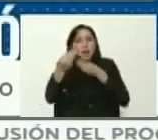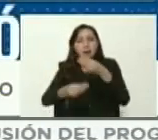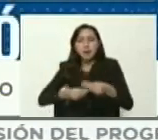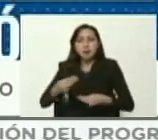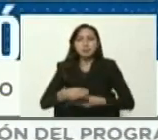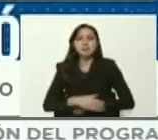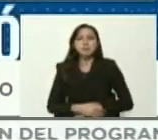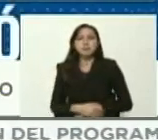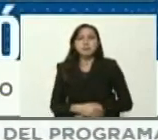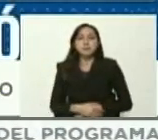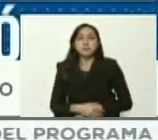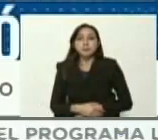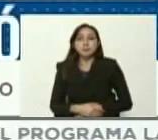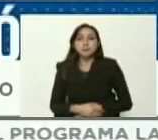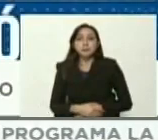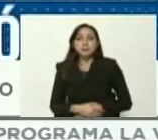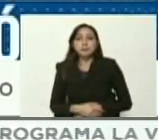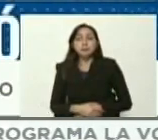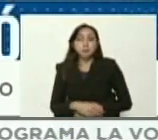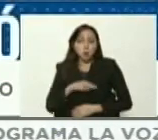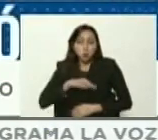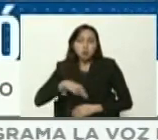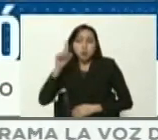bolivarianismo. Y eso nos toca.